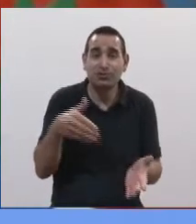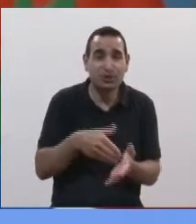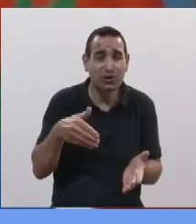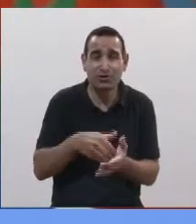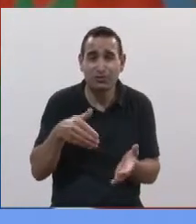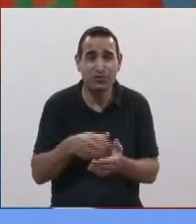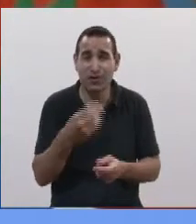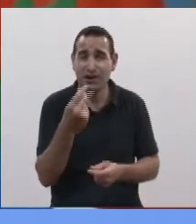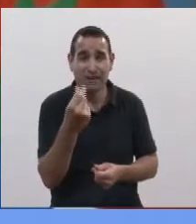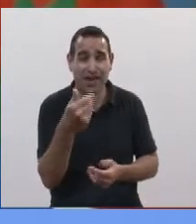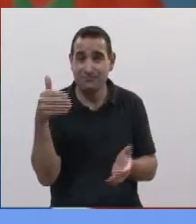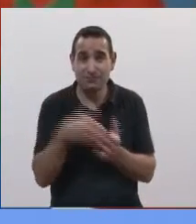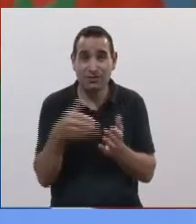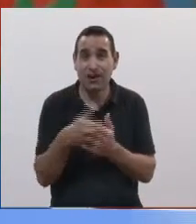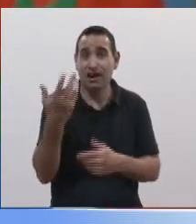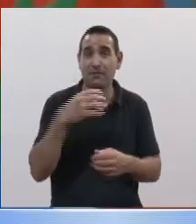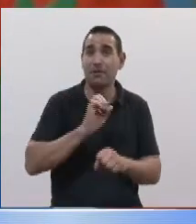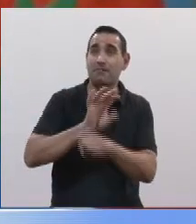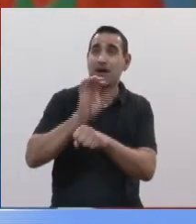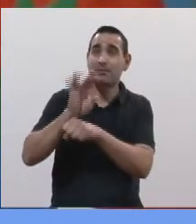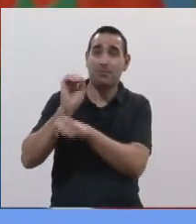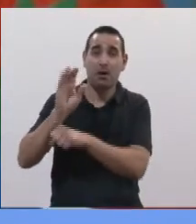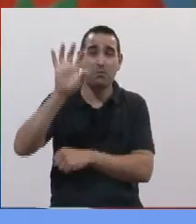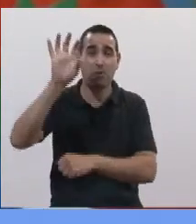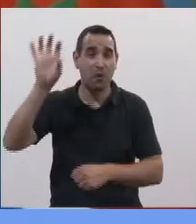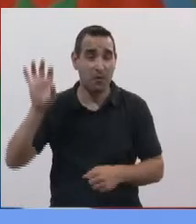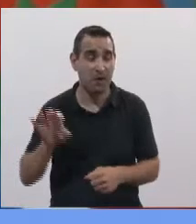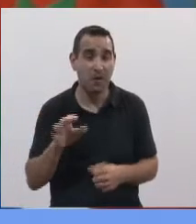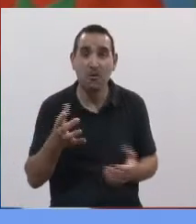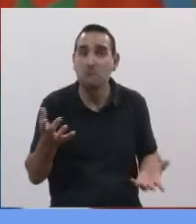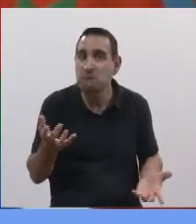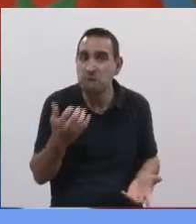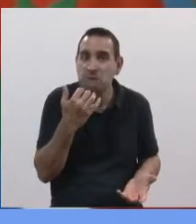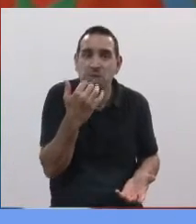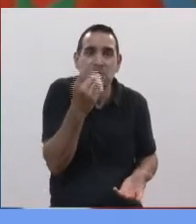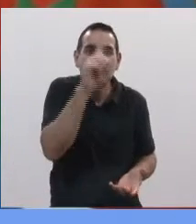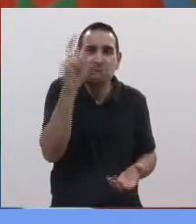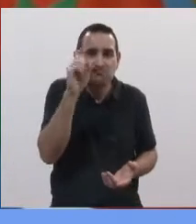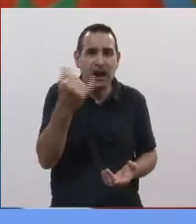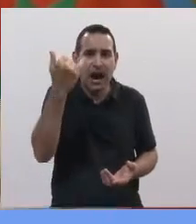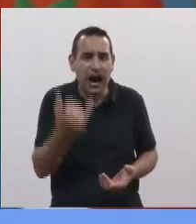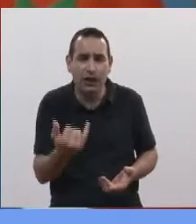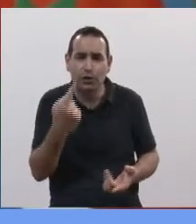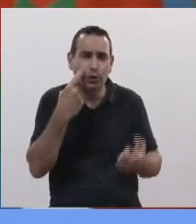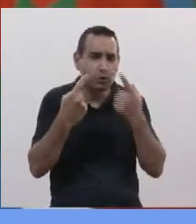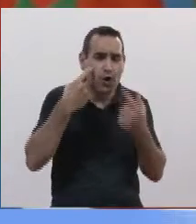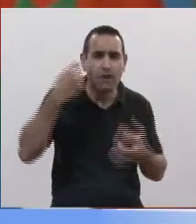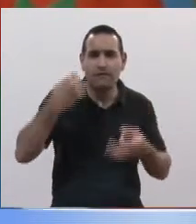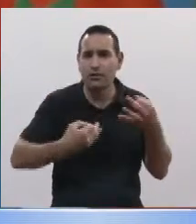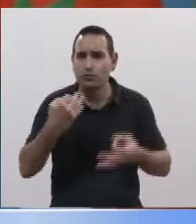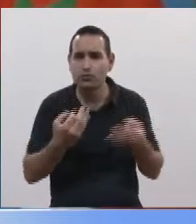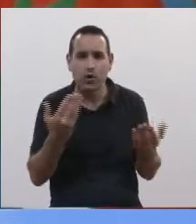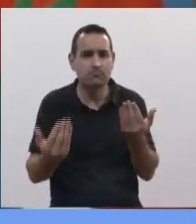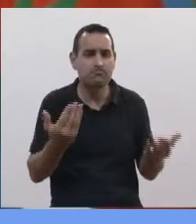de recursos que se enviaron a las provincias, nunca supimos si se hizo una evaluación, si el impacto